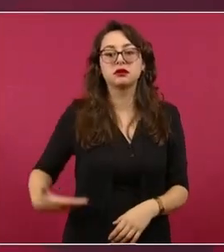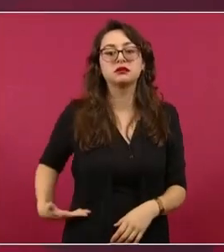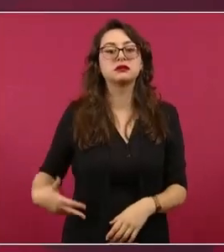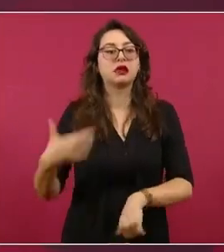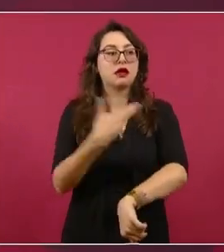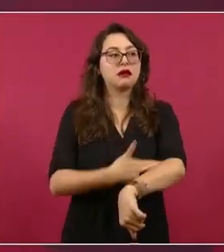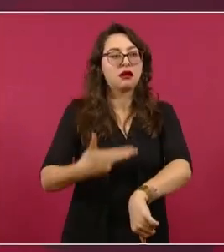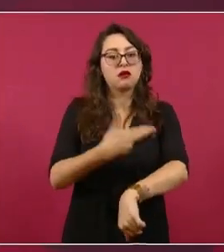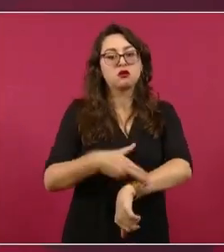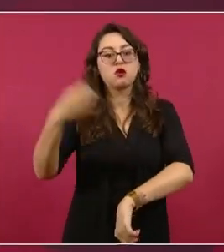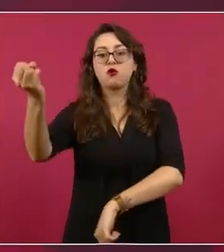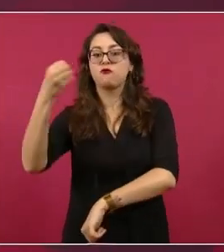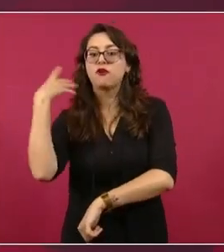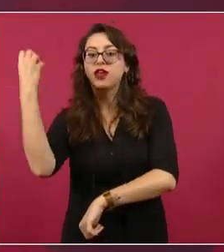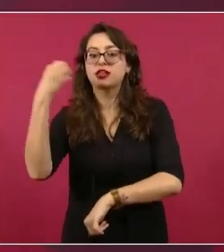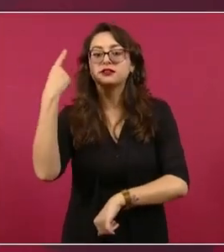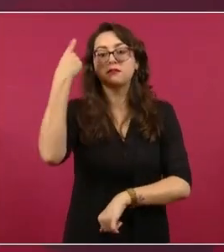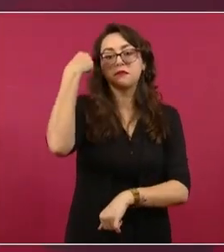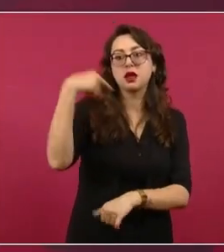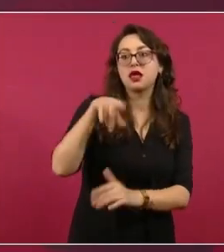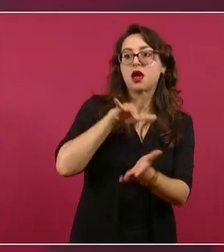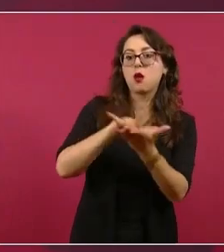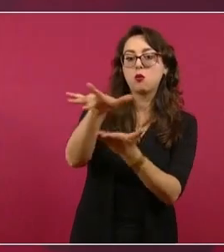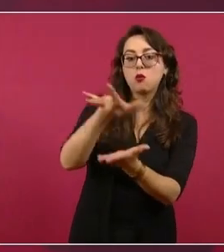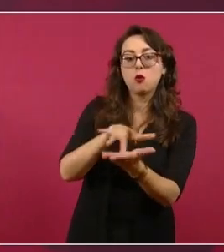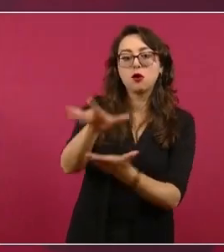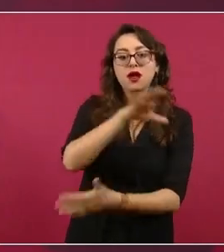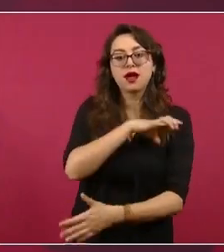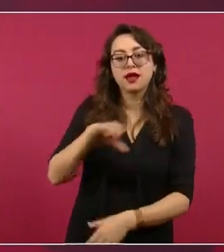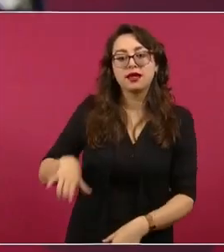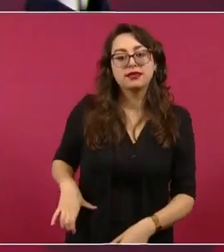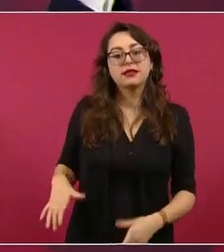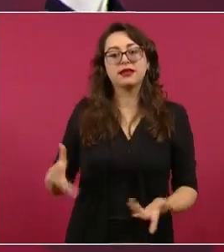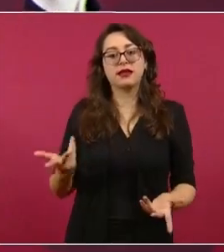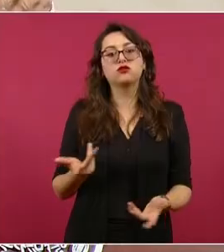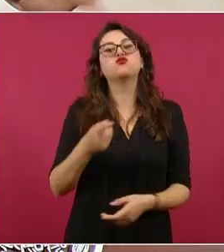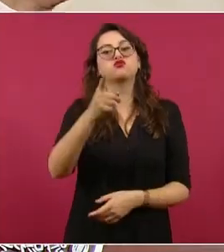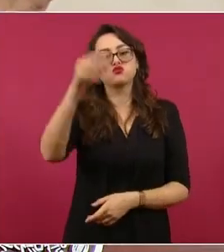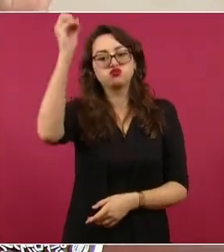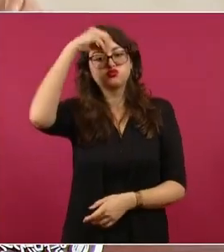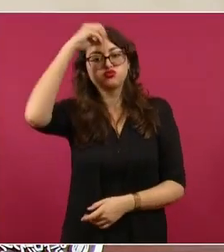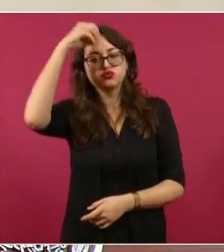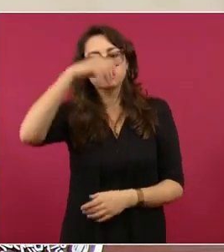los procesos que ya se iniciaron, ¿no?